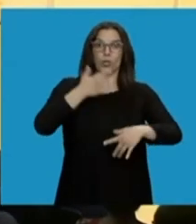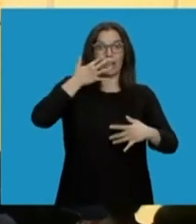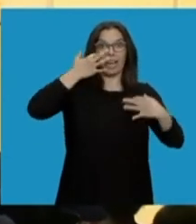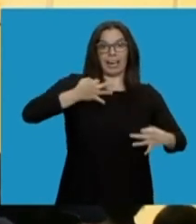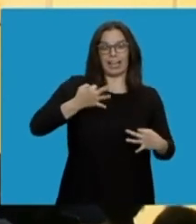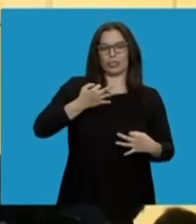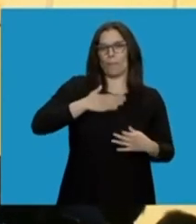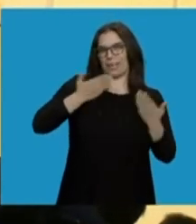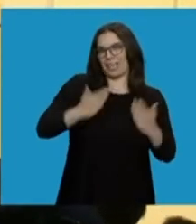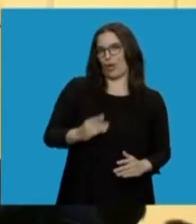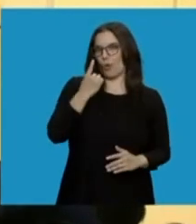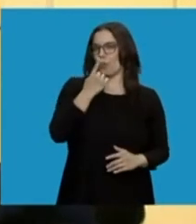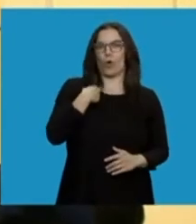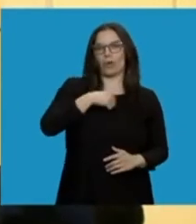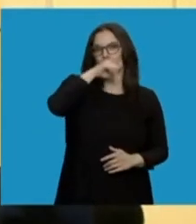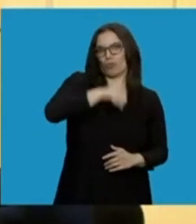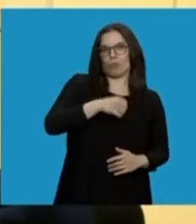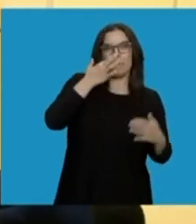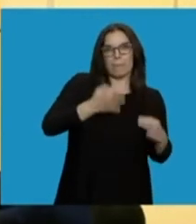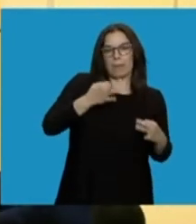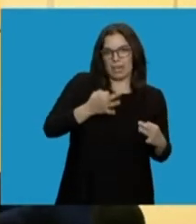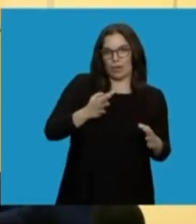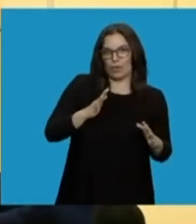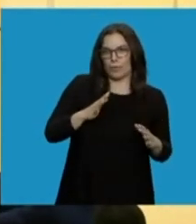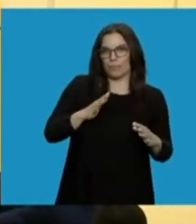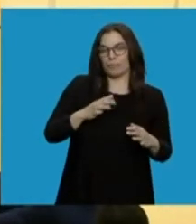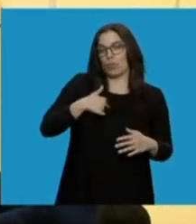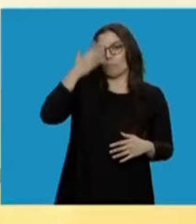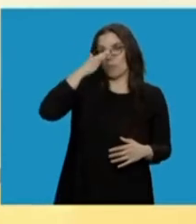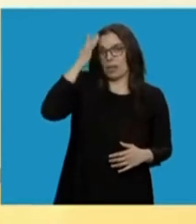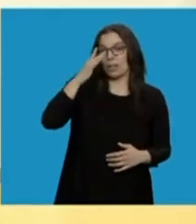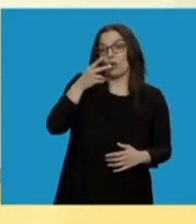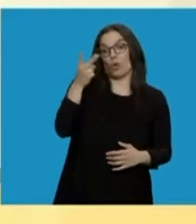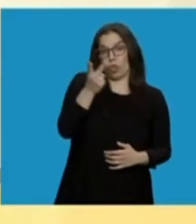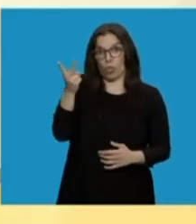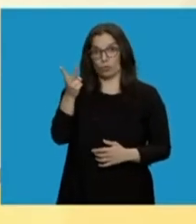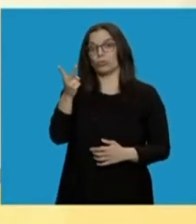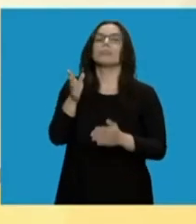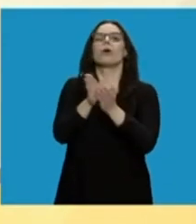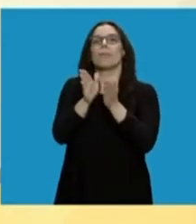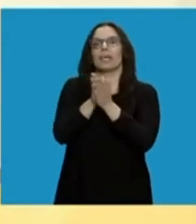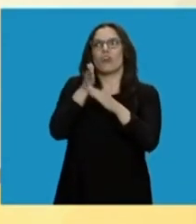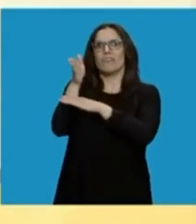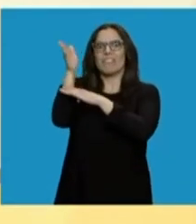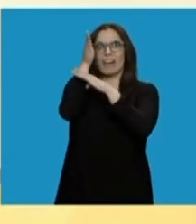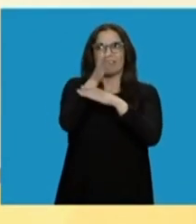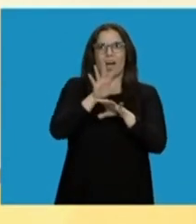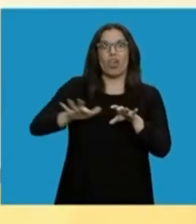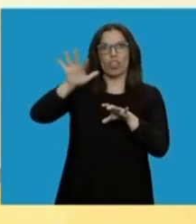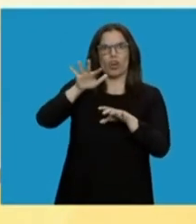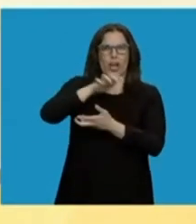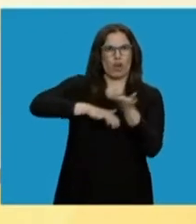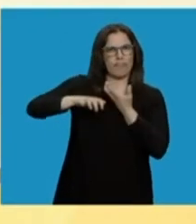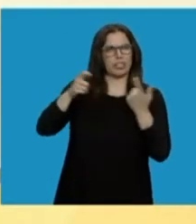ama el peligro perecerá en él. Yo supongo que ellos cuando iban a esos lugares sabían a lo que